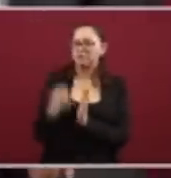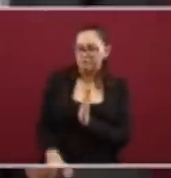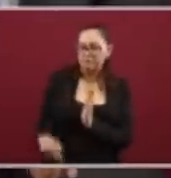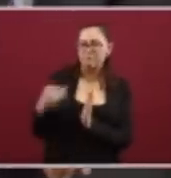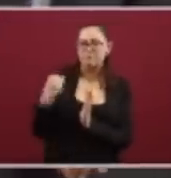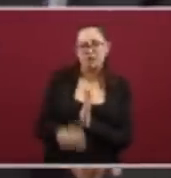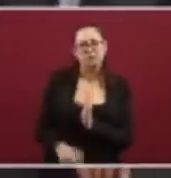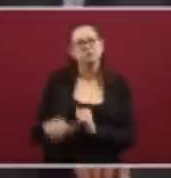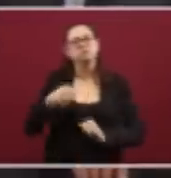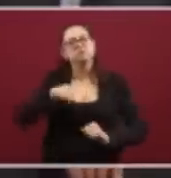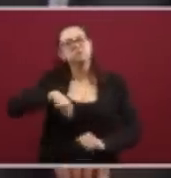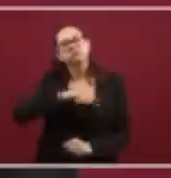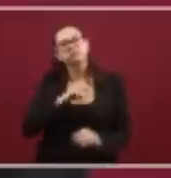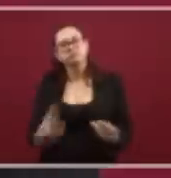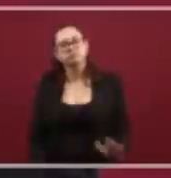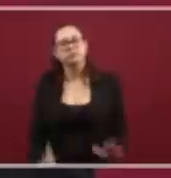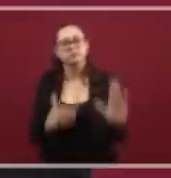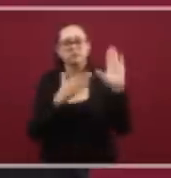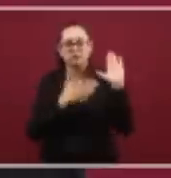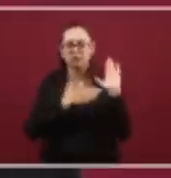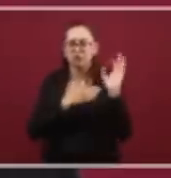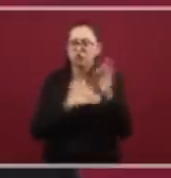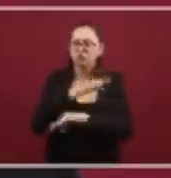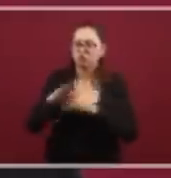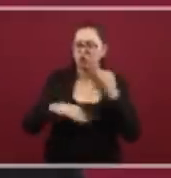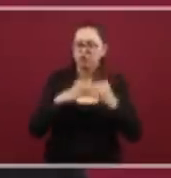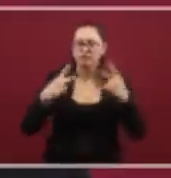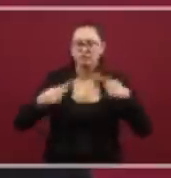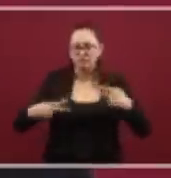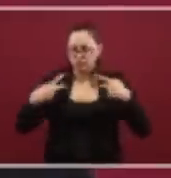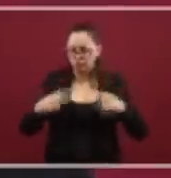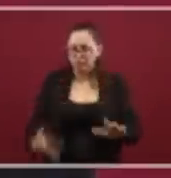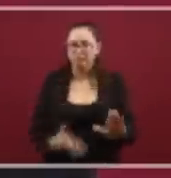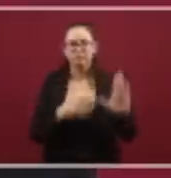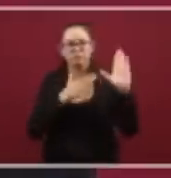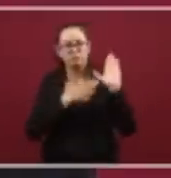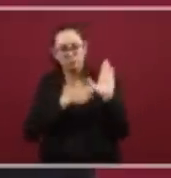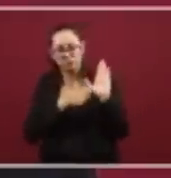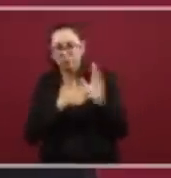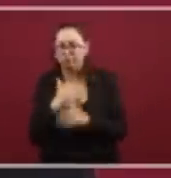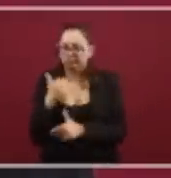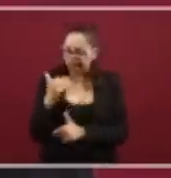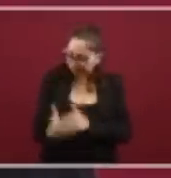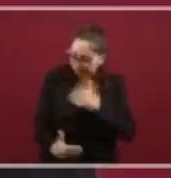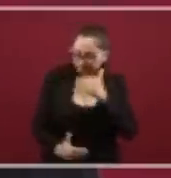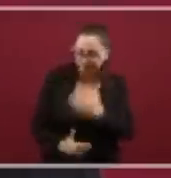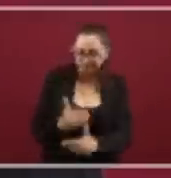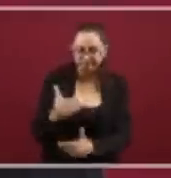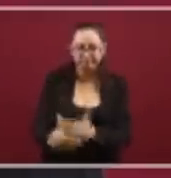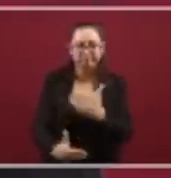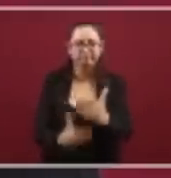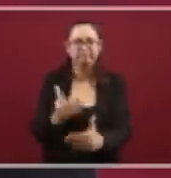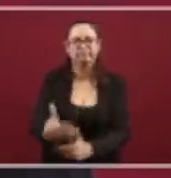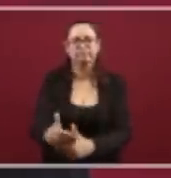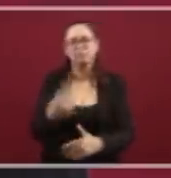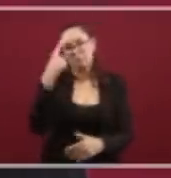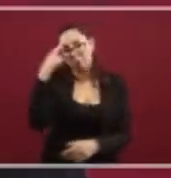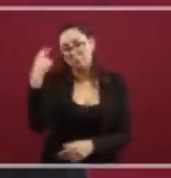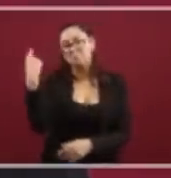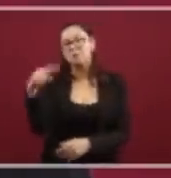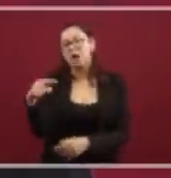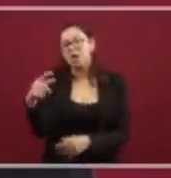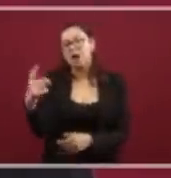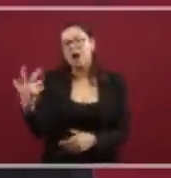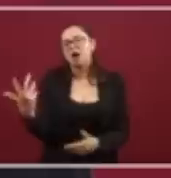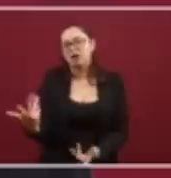compromiso que tenemos con los ciudadanos el que se avance para que